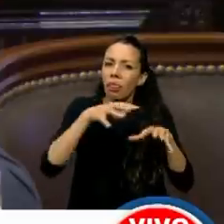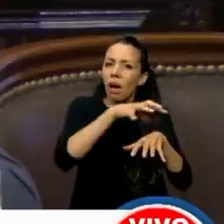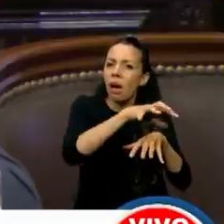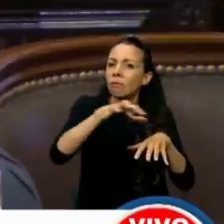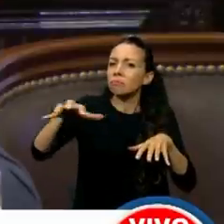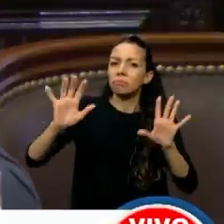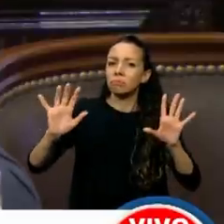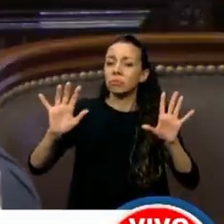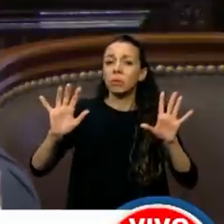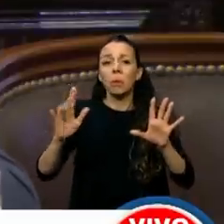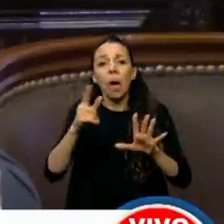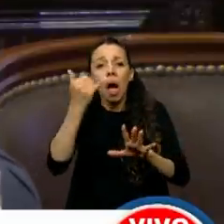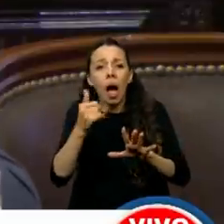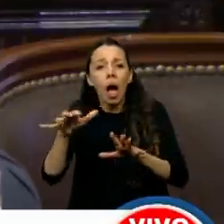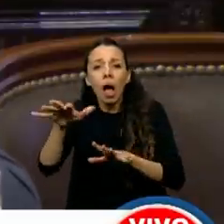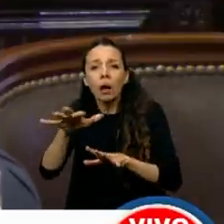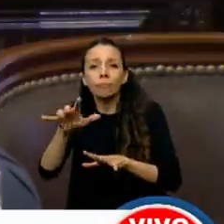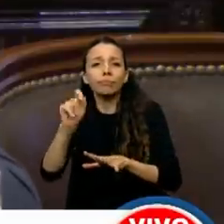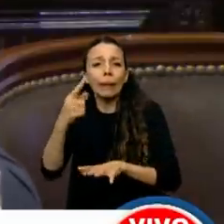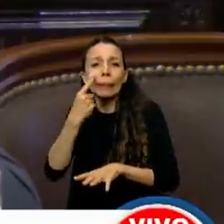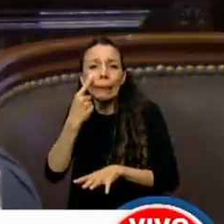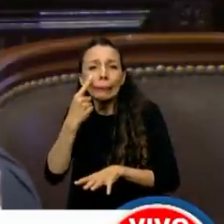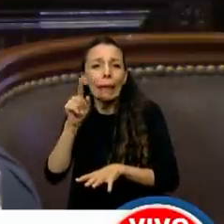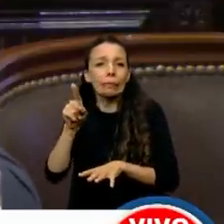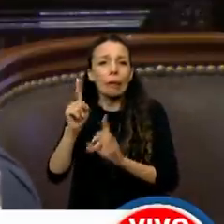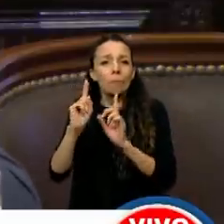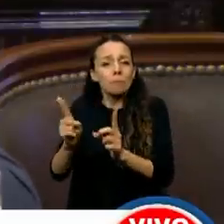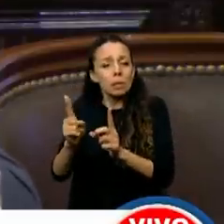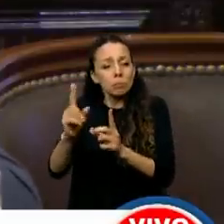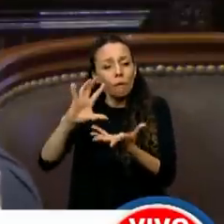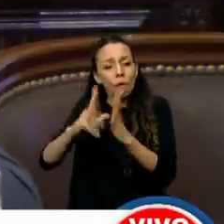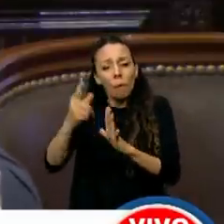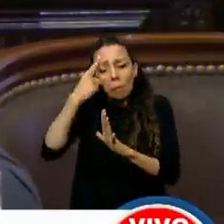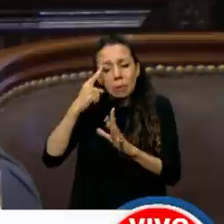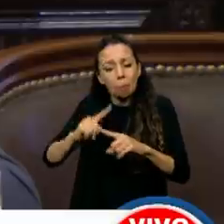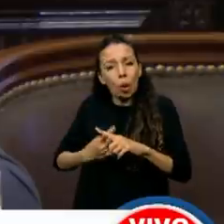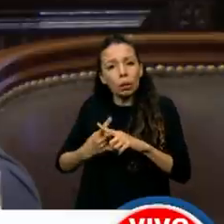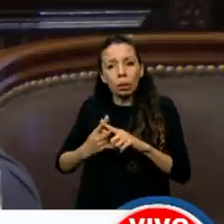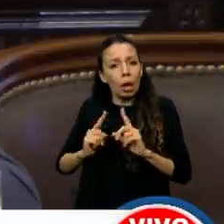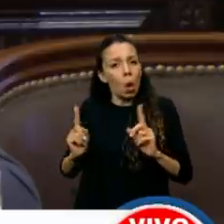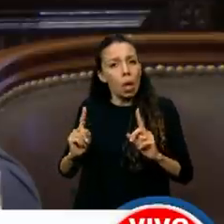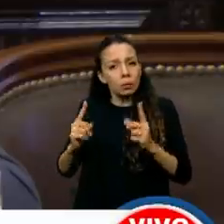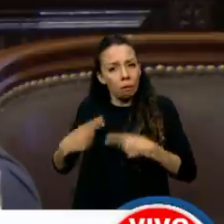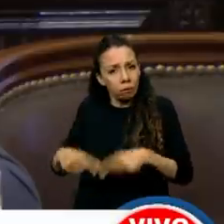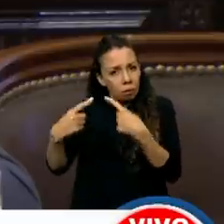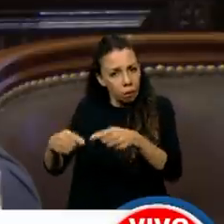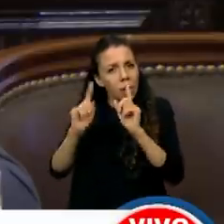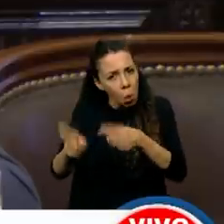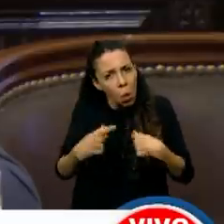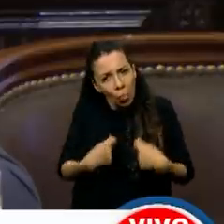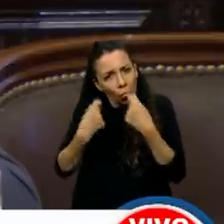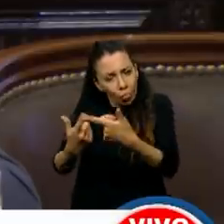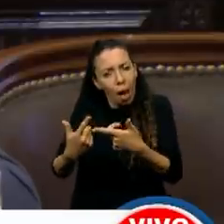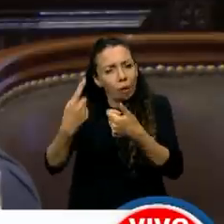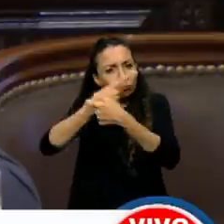un intendente o una intendenta de nuestro color político sin embargo veo con muy buenos ojos que